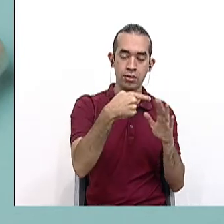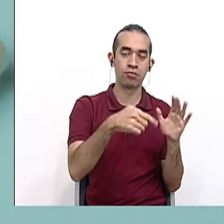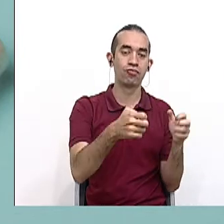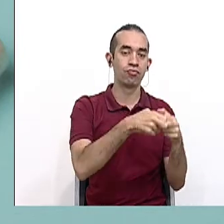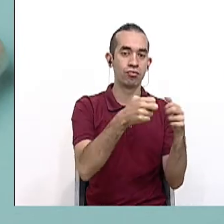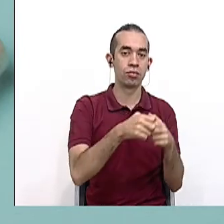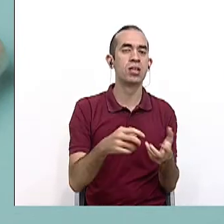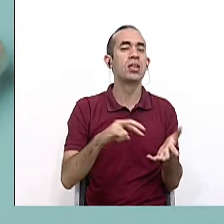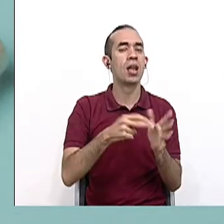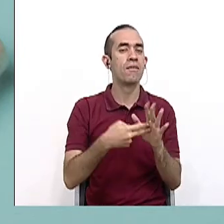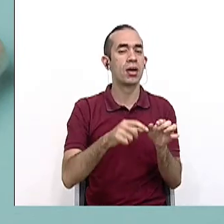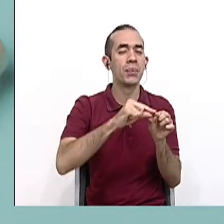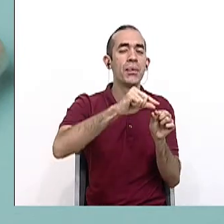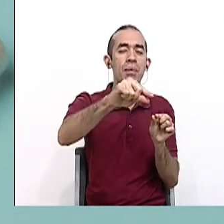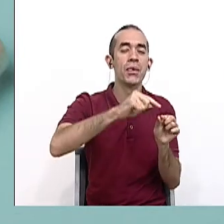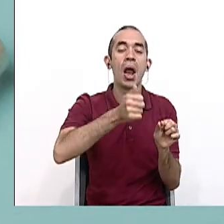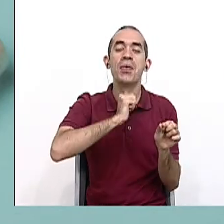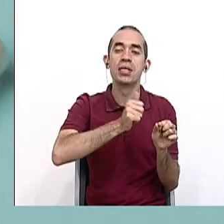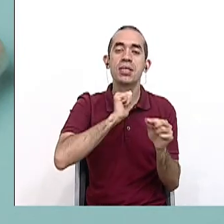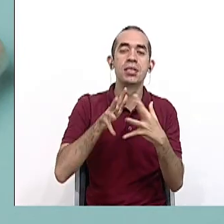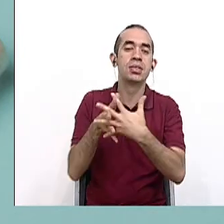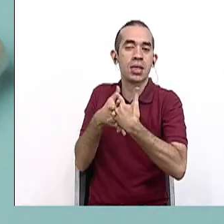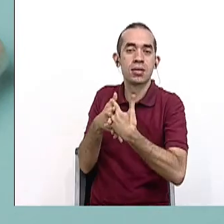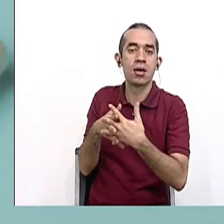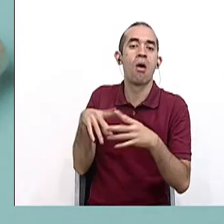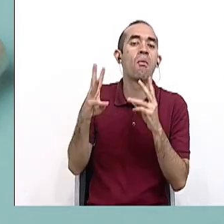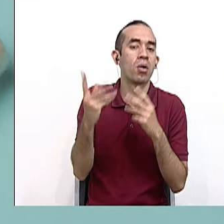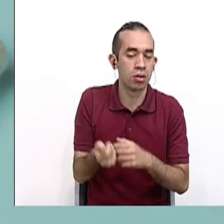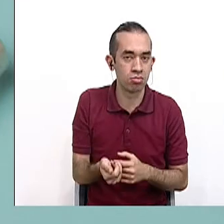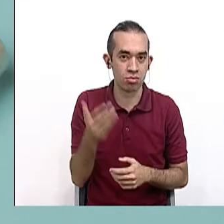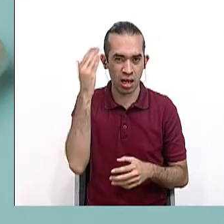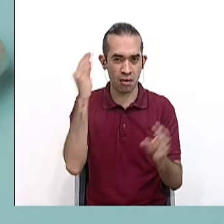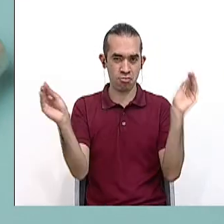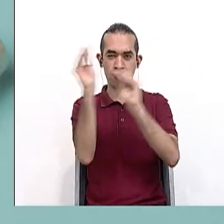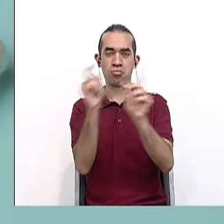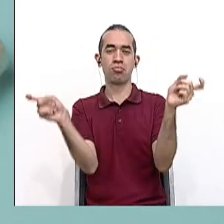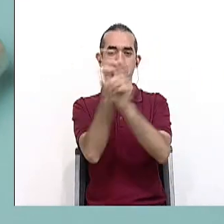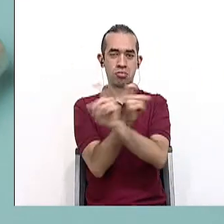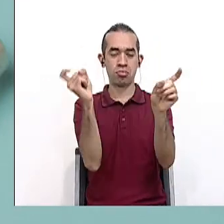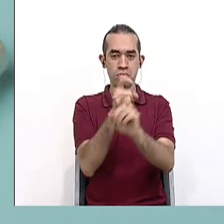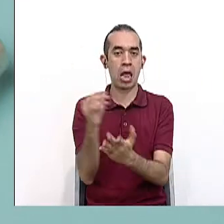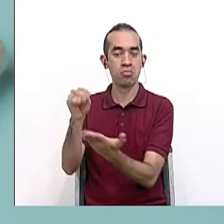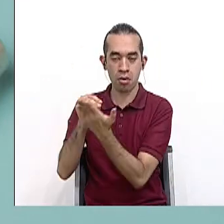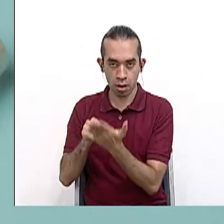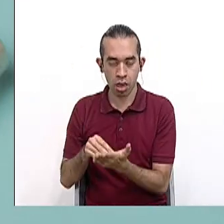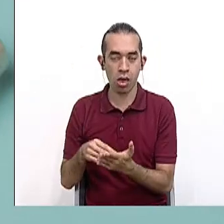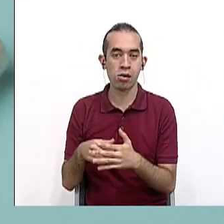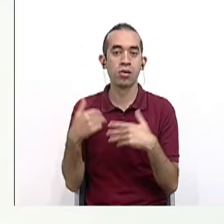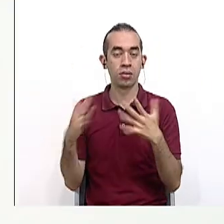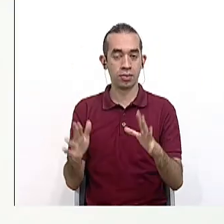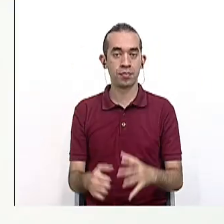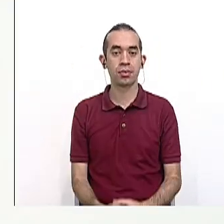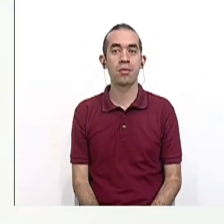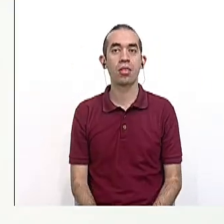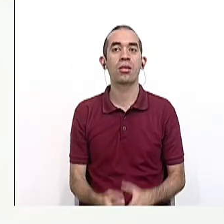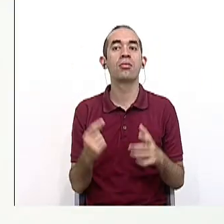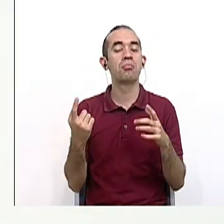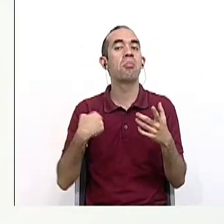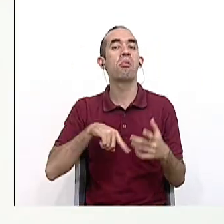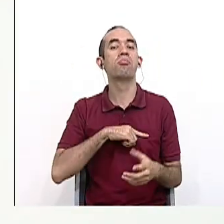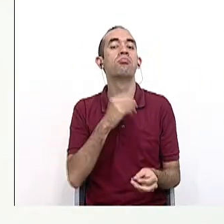filamento de la luz? Como ya ustedes vieron cómo se despejan, me imagino que tienen ahí esas notas. Entonces vamos